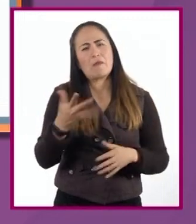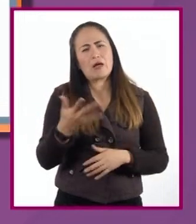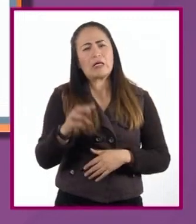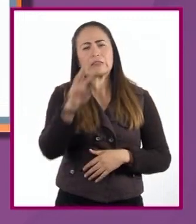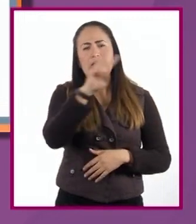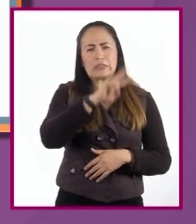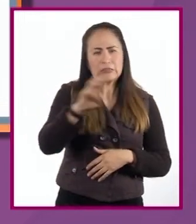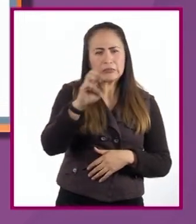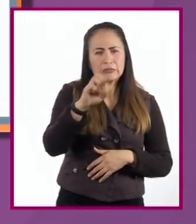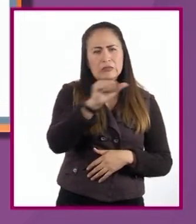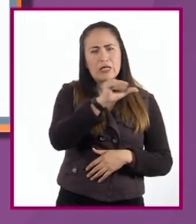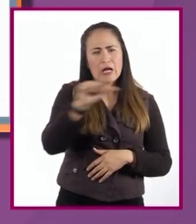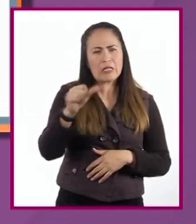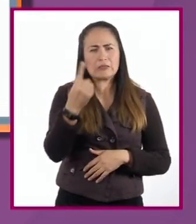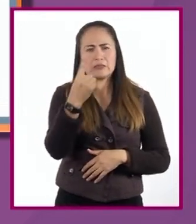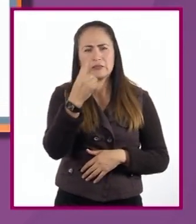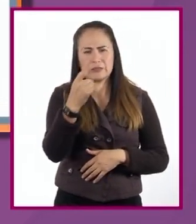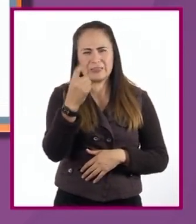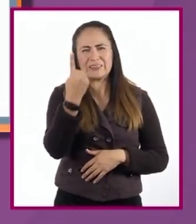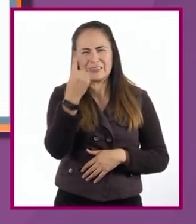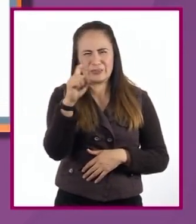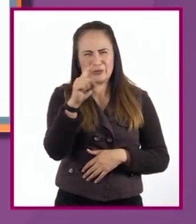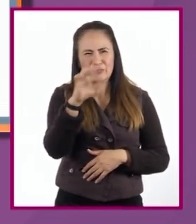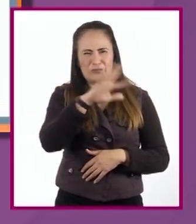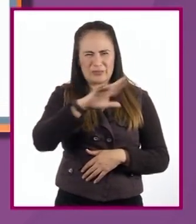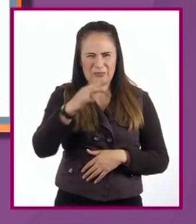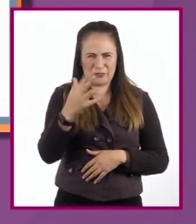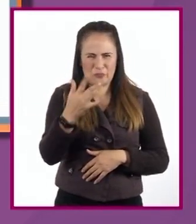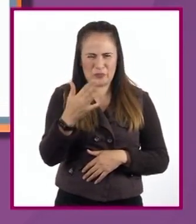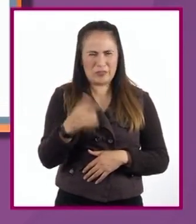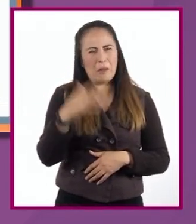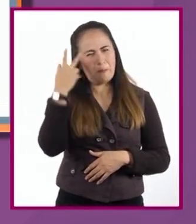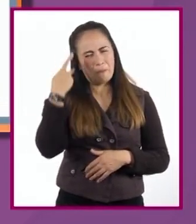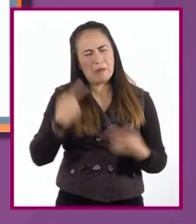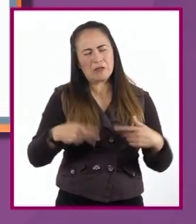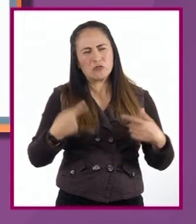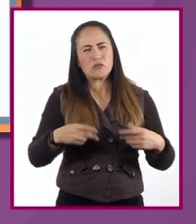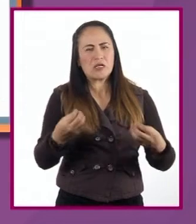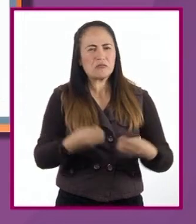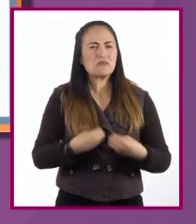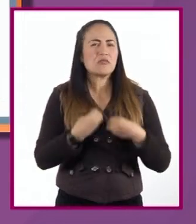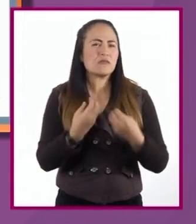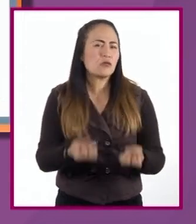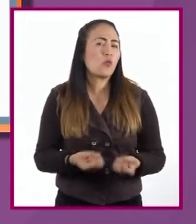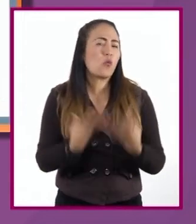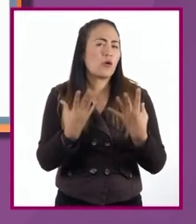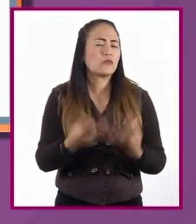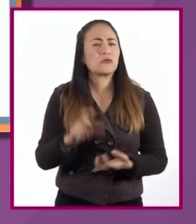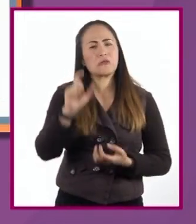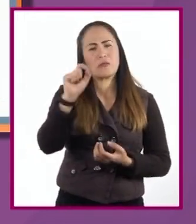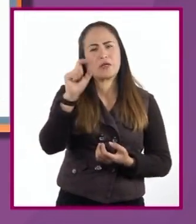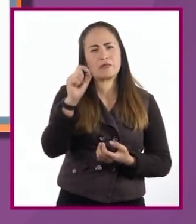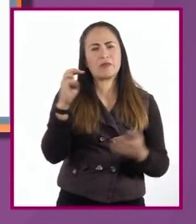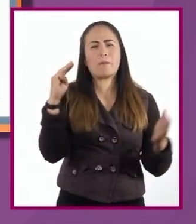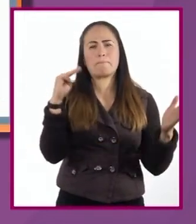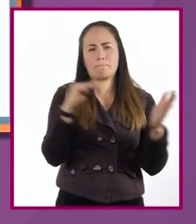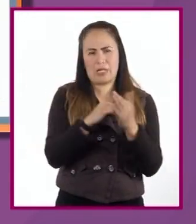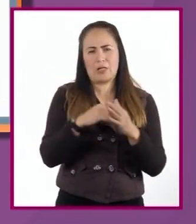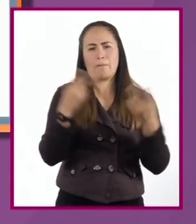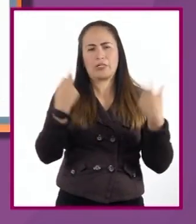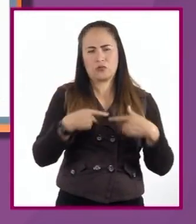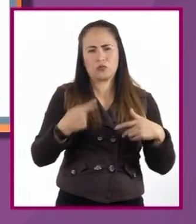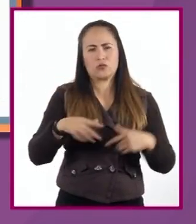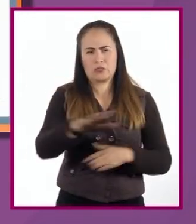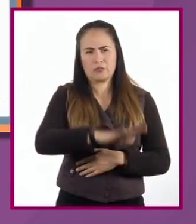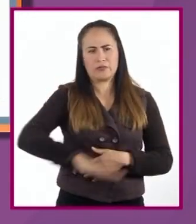al 150 de nuestra era, Cuicuilco contaba con una población cercana a los 20,000 habitantes, siendo el primer centro